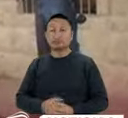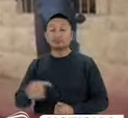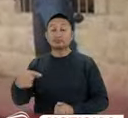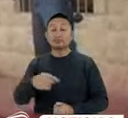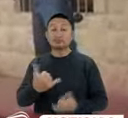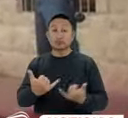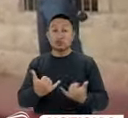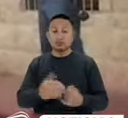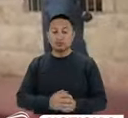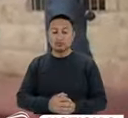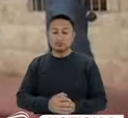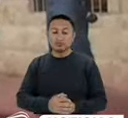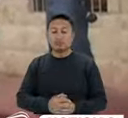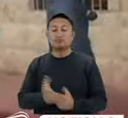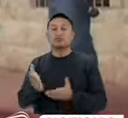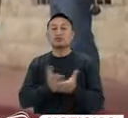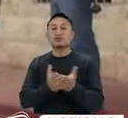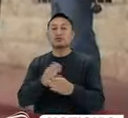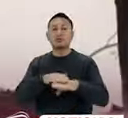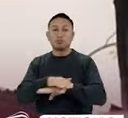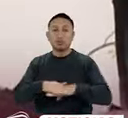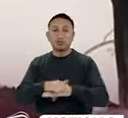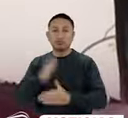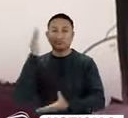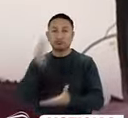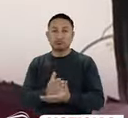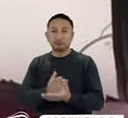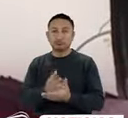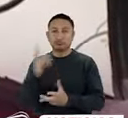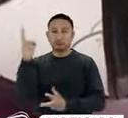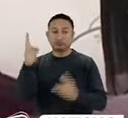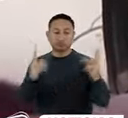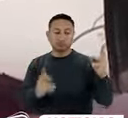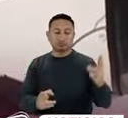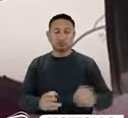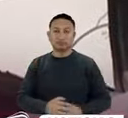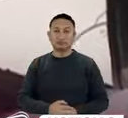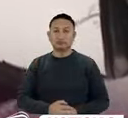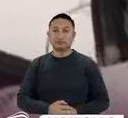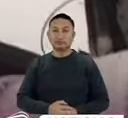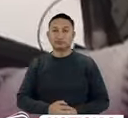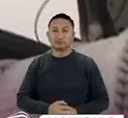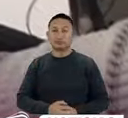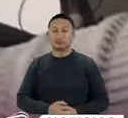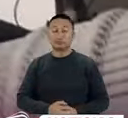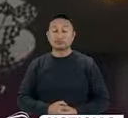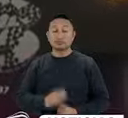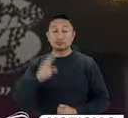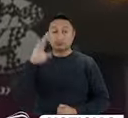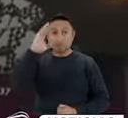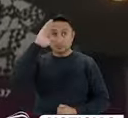ocurra, los servicios básicos permanecerán inhabilitados y la fuerza del orden realizará patrullas.